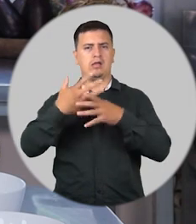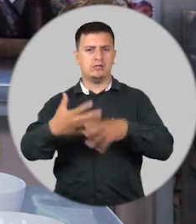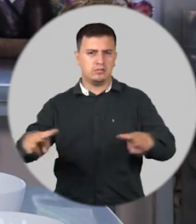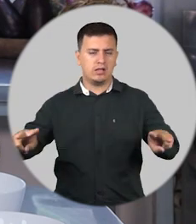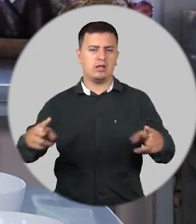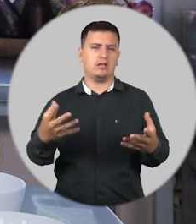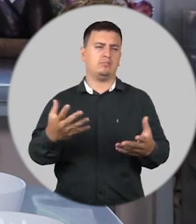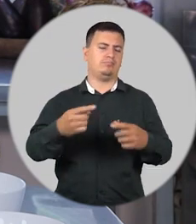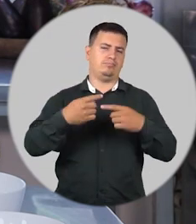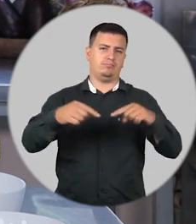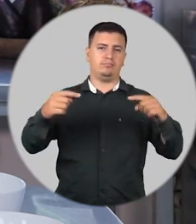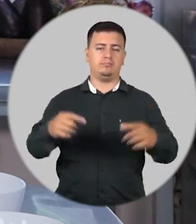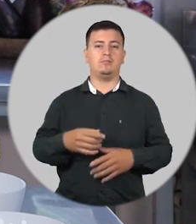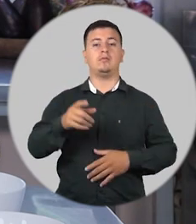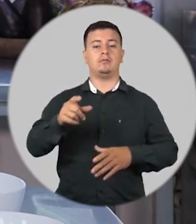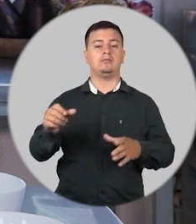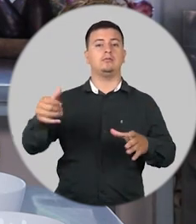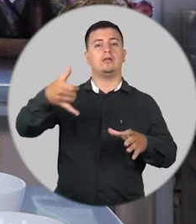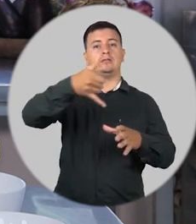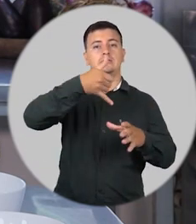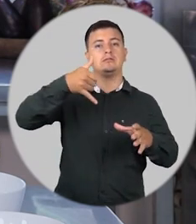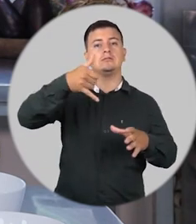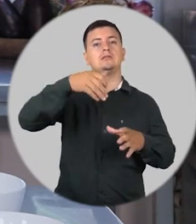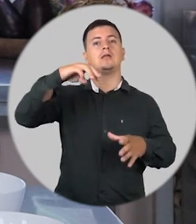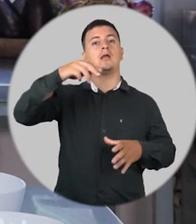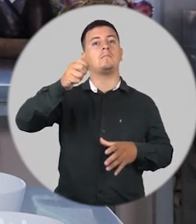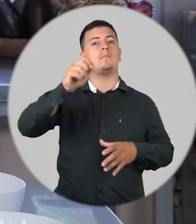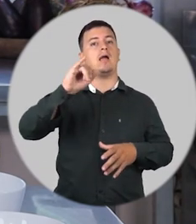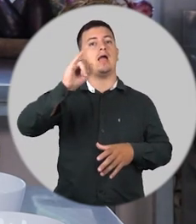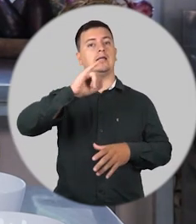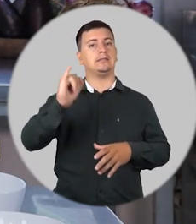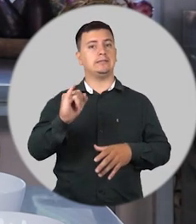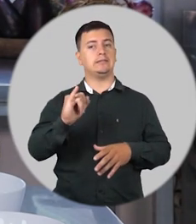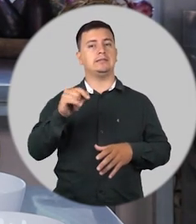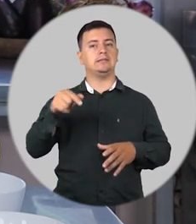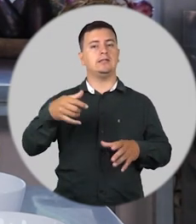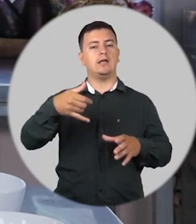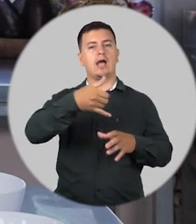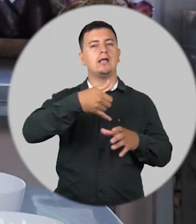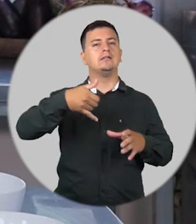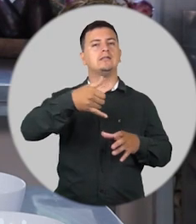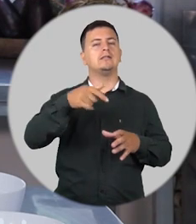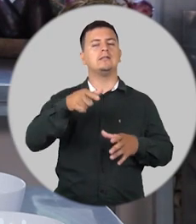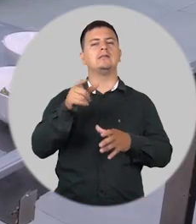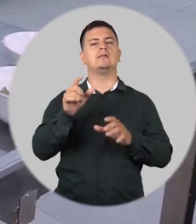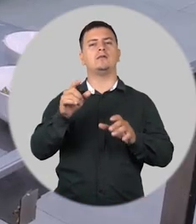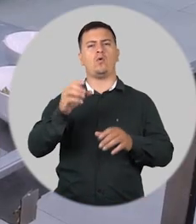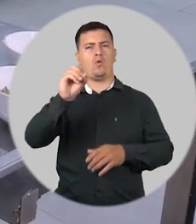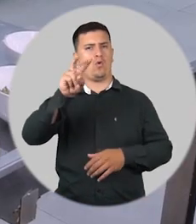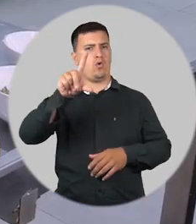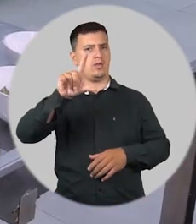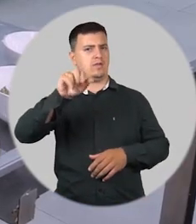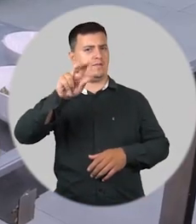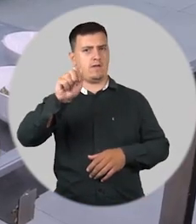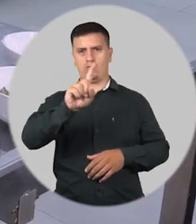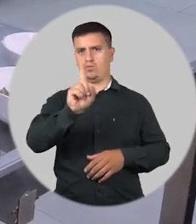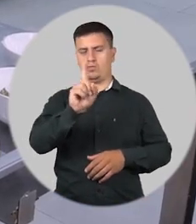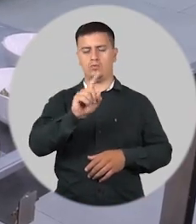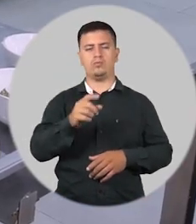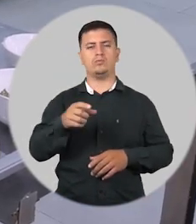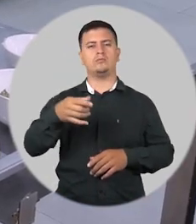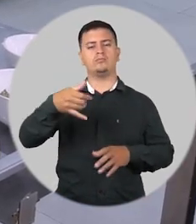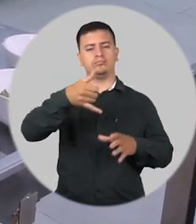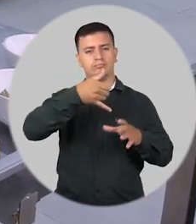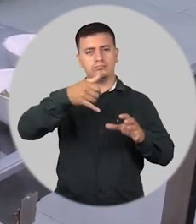agregamos aceite de maíz, tiene que ser un aceite neutro, no aceite de oliva. Le agregamos limón,